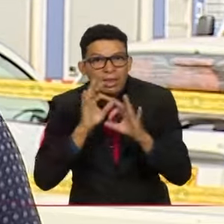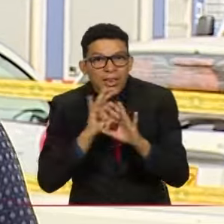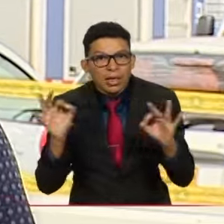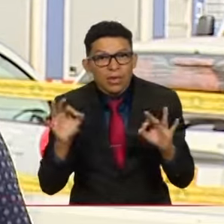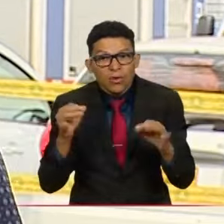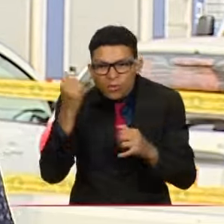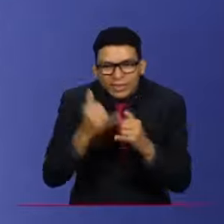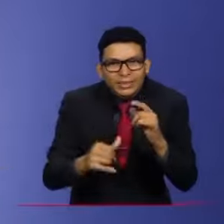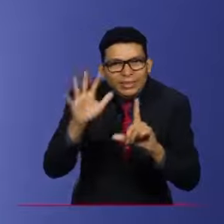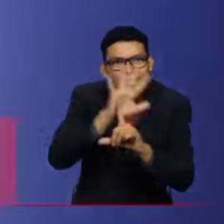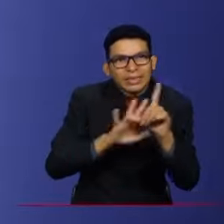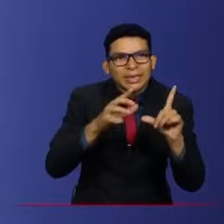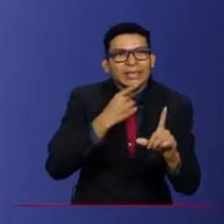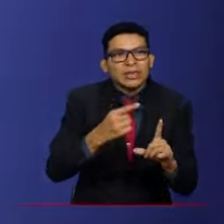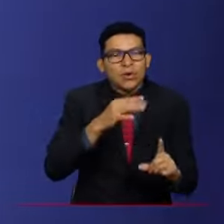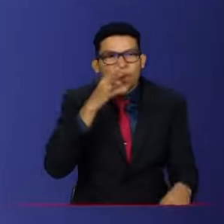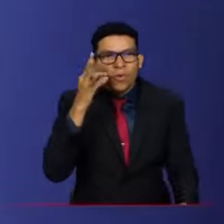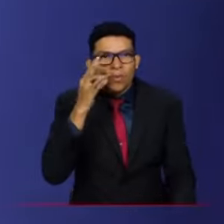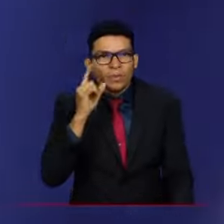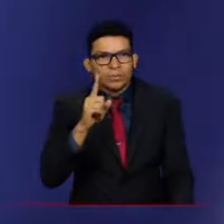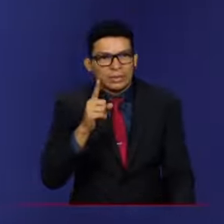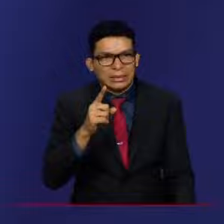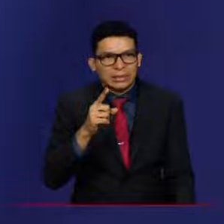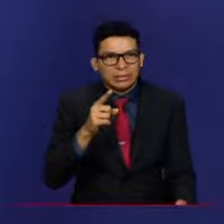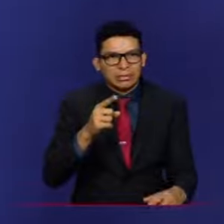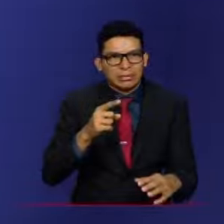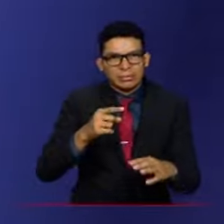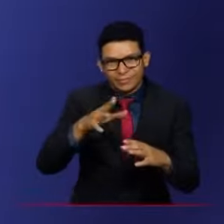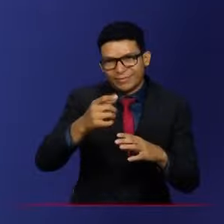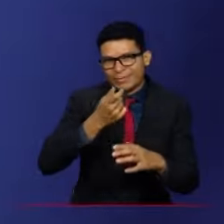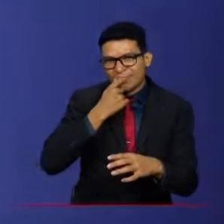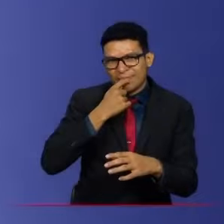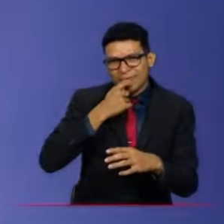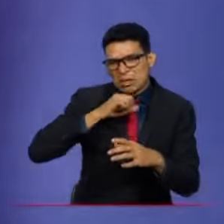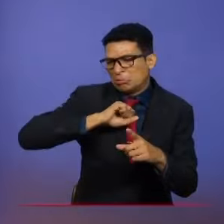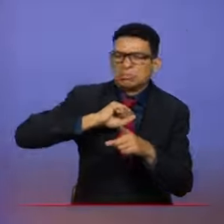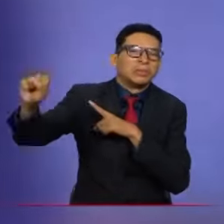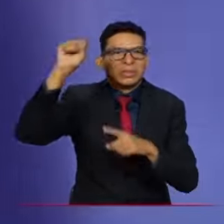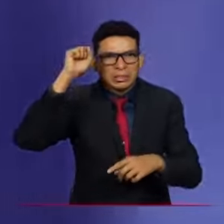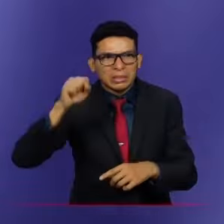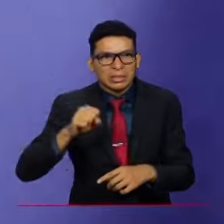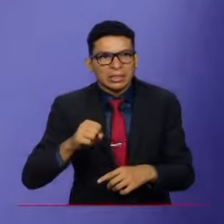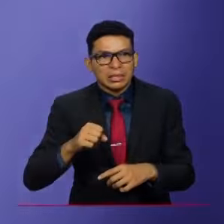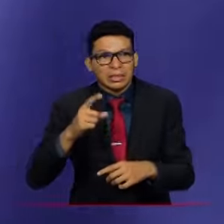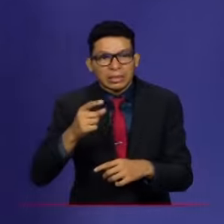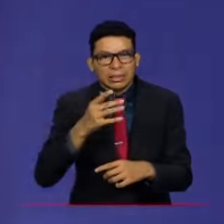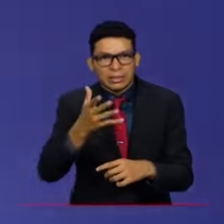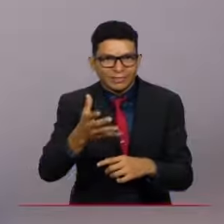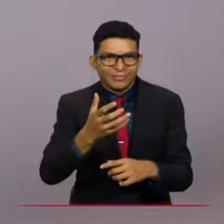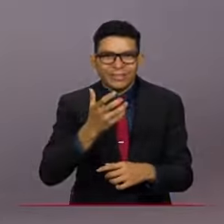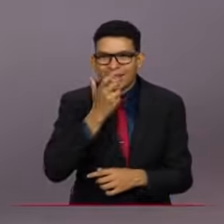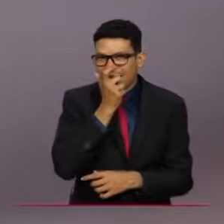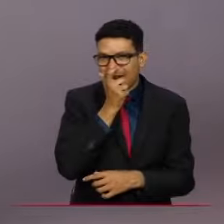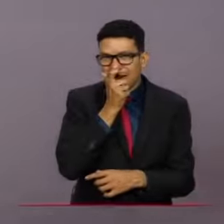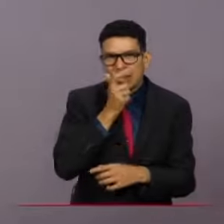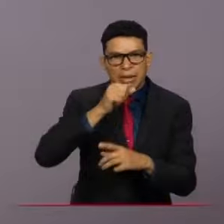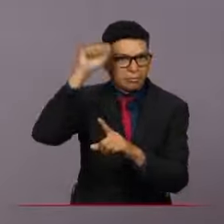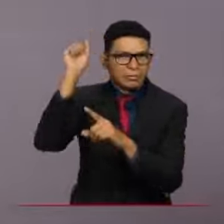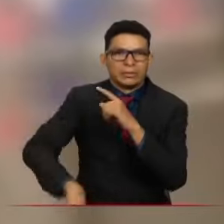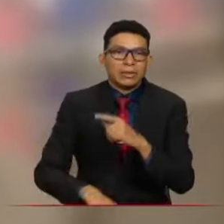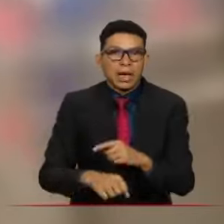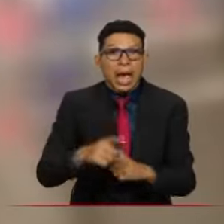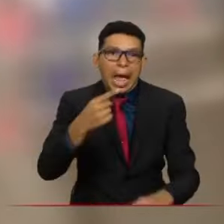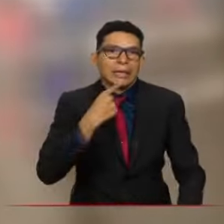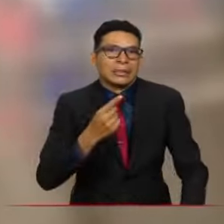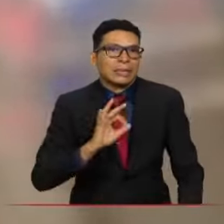final del video, el señor le golpea la mano del agente de tránsito y le tira de su mano el radio. Ese tipo de agresiones ahí sí no les